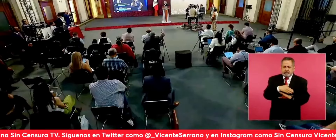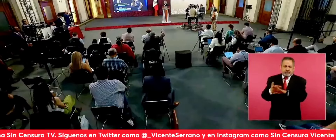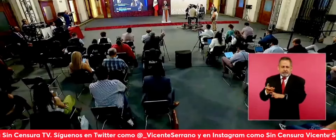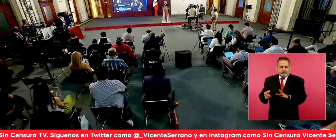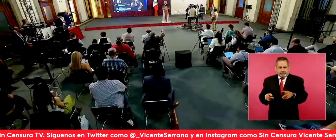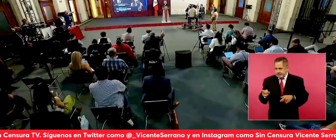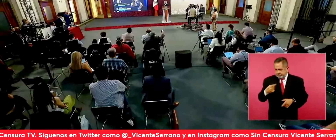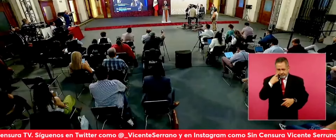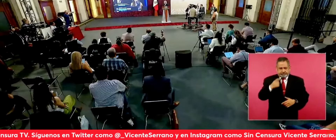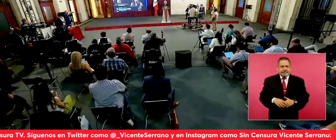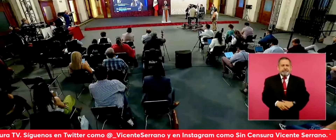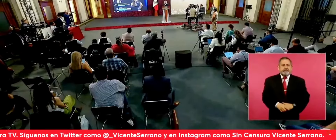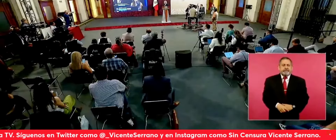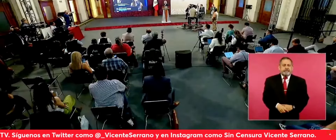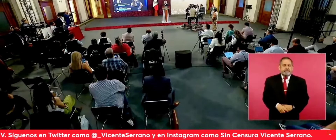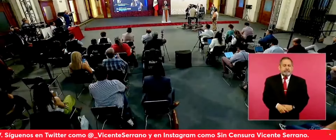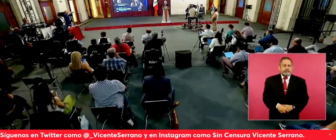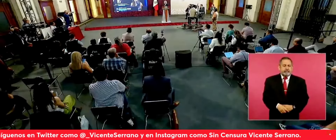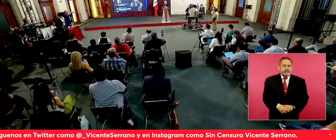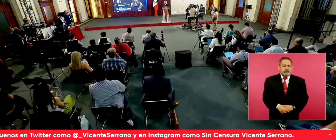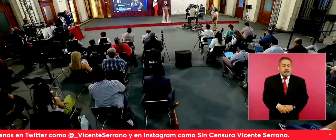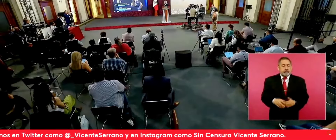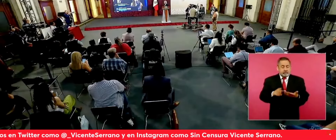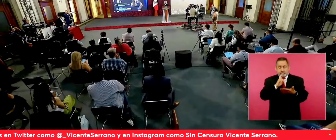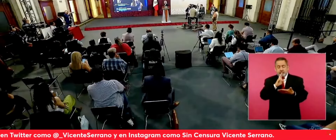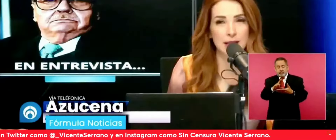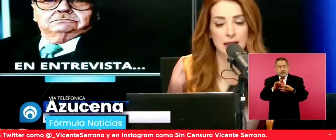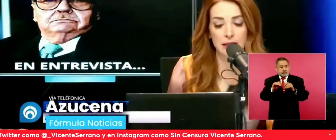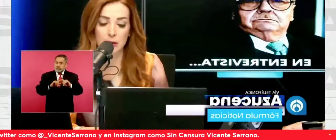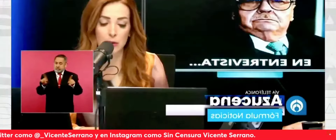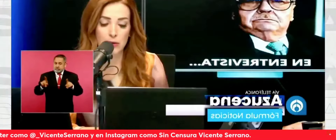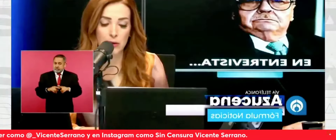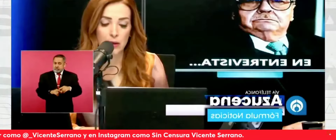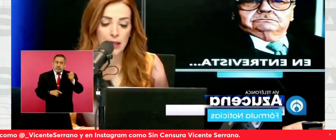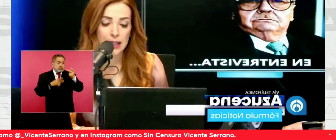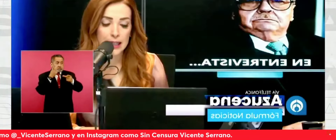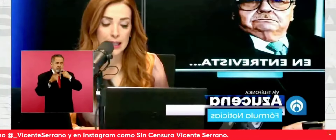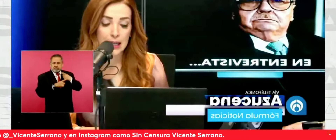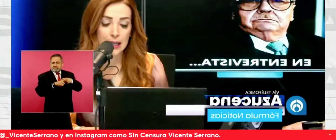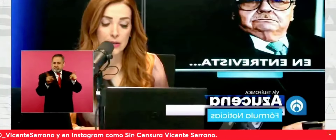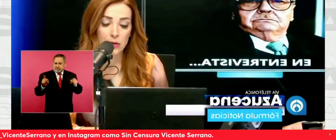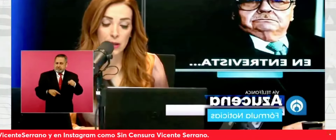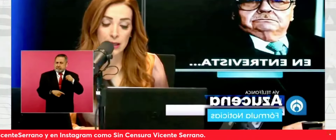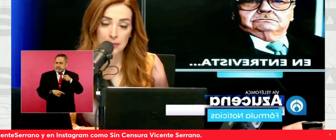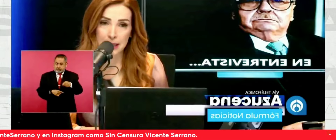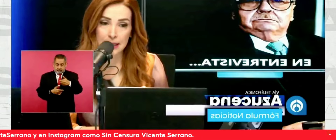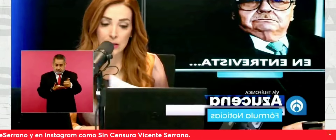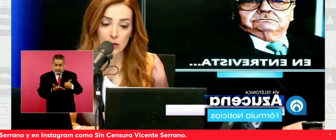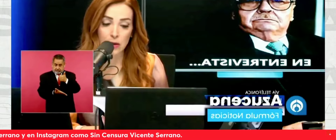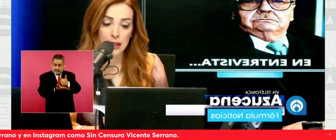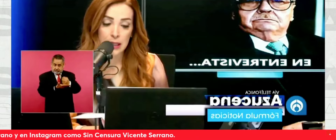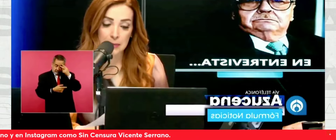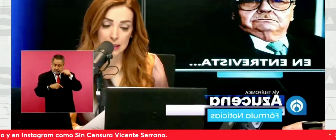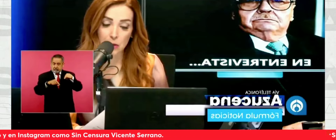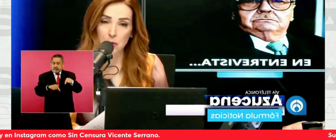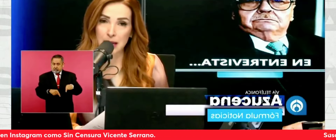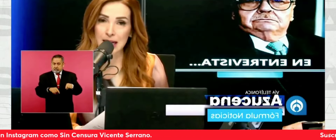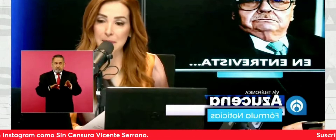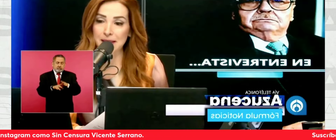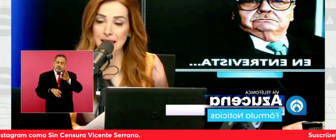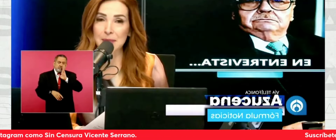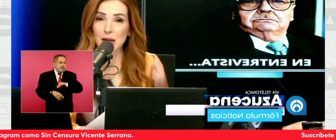Adelante. Además, el reporte revela, fíjese, a diferencia del discurso, que la Ciudad de México manejó mal